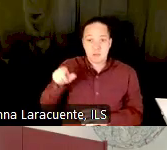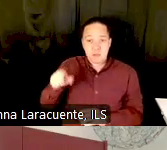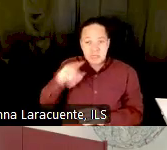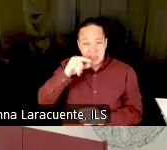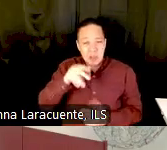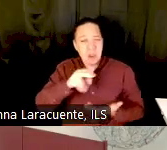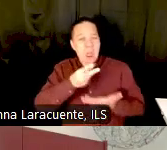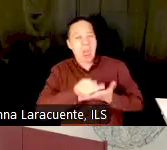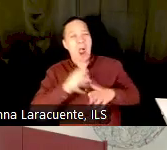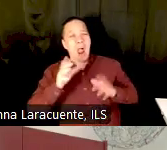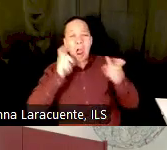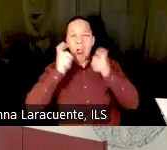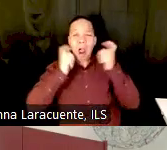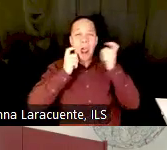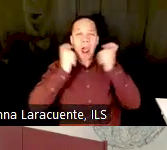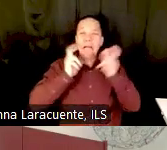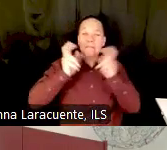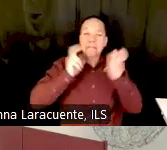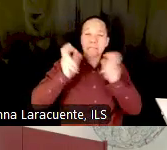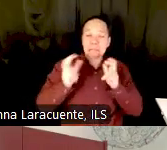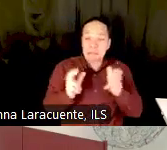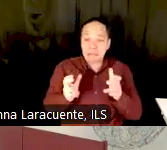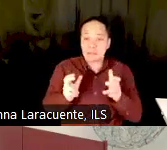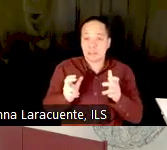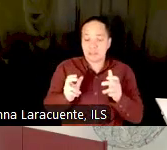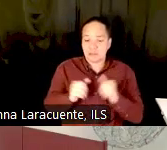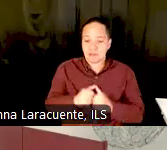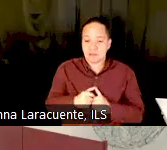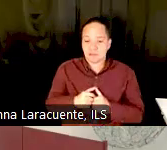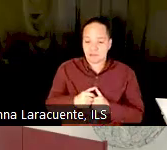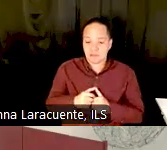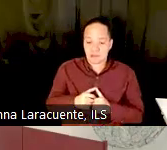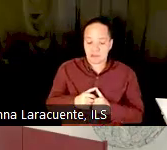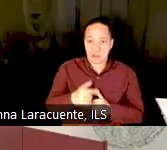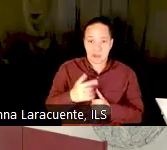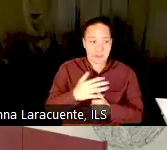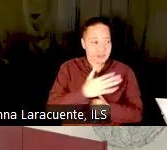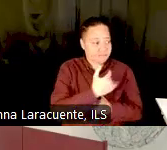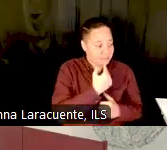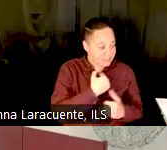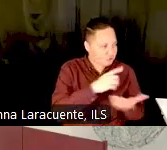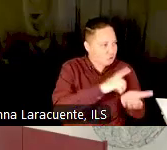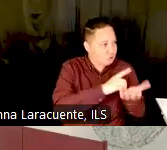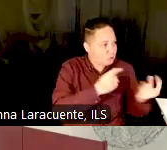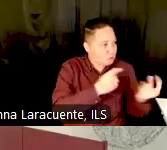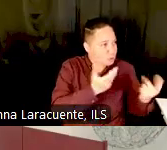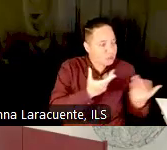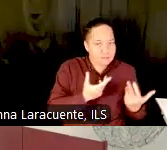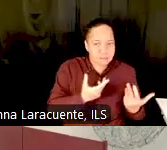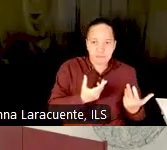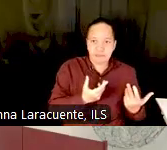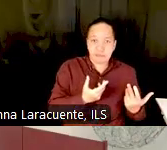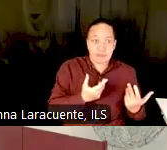formó una perreta. Y la trabajadora social se asustó y me dice, doctor, ¿qué vamos a hacer?